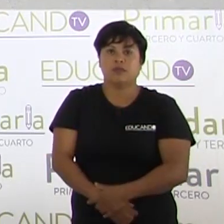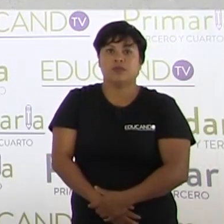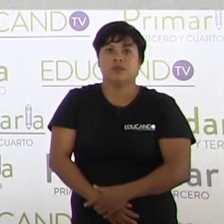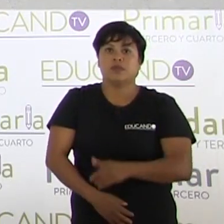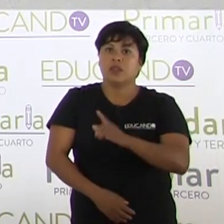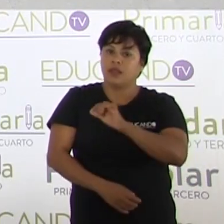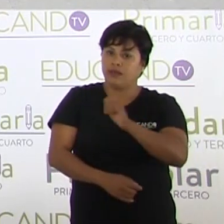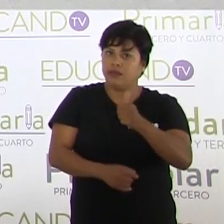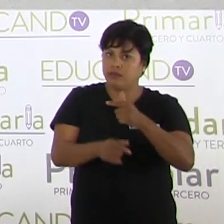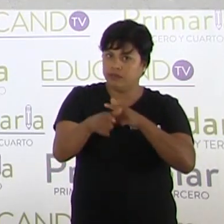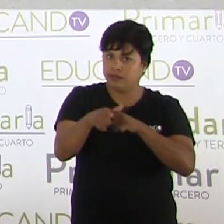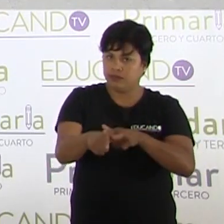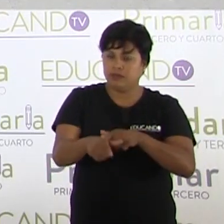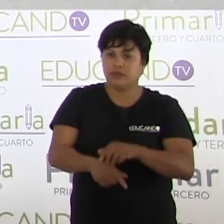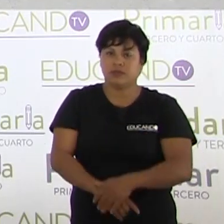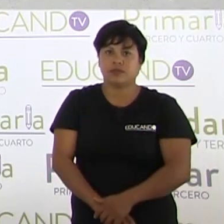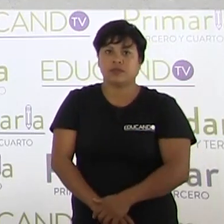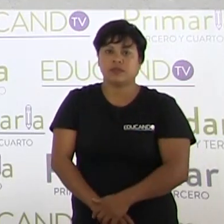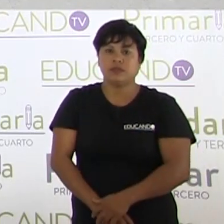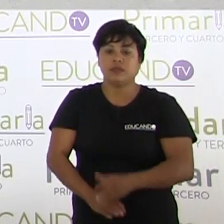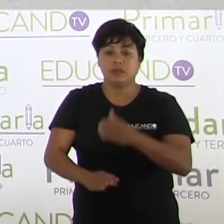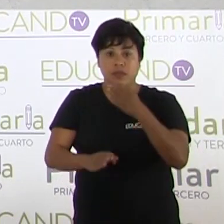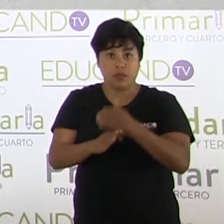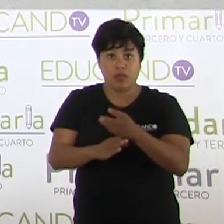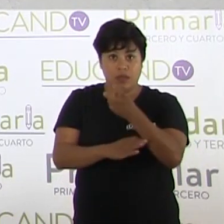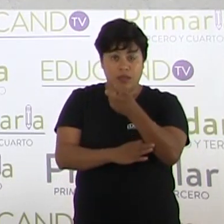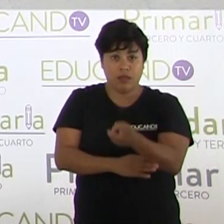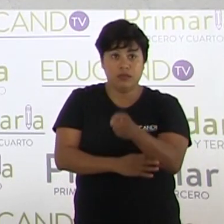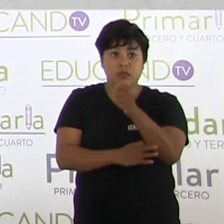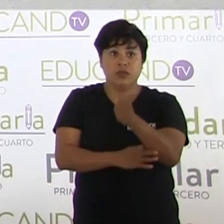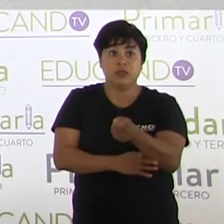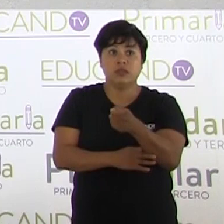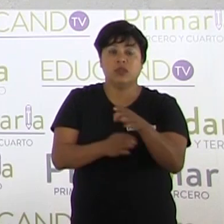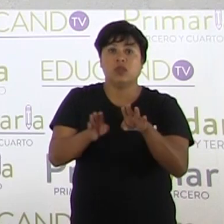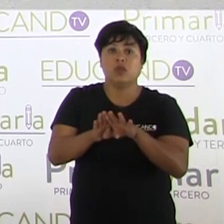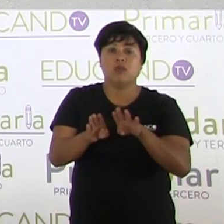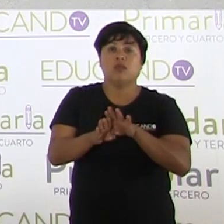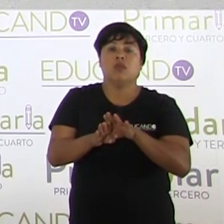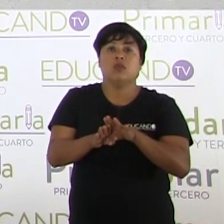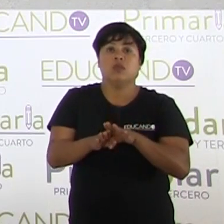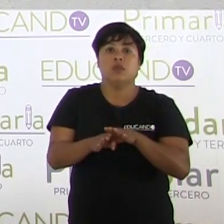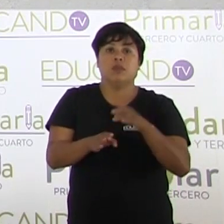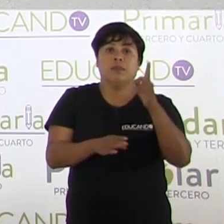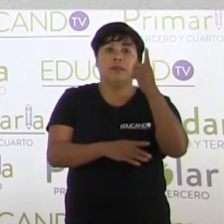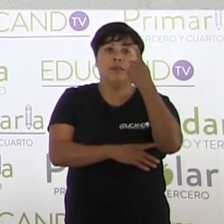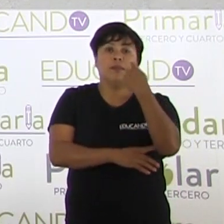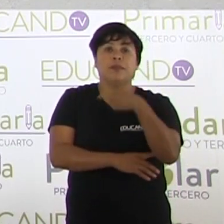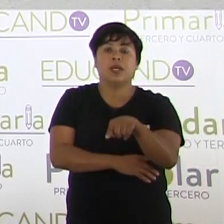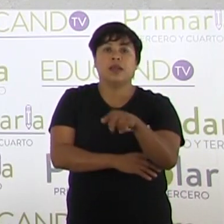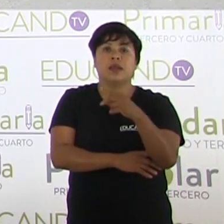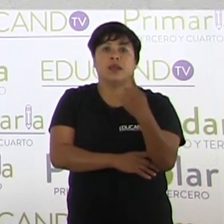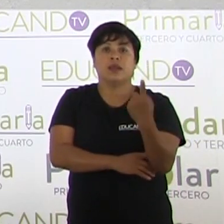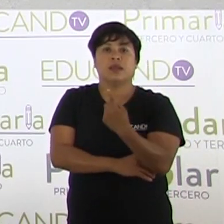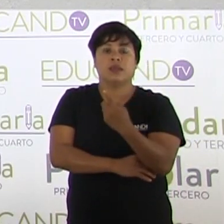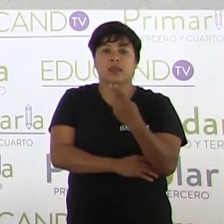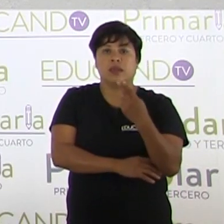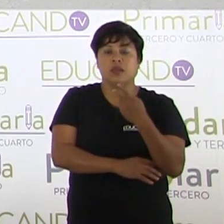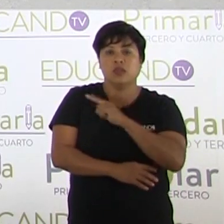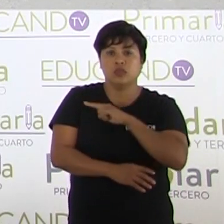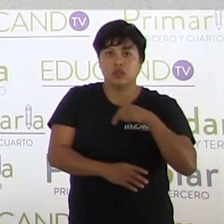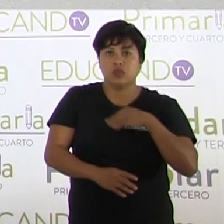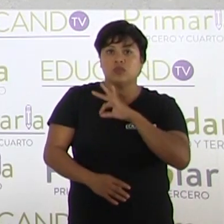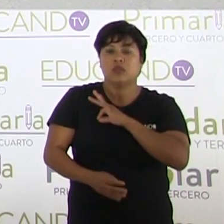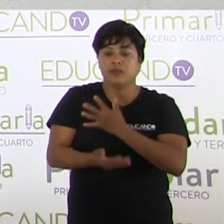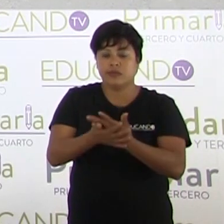lo siguiente. Estos se convierten en insumos para que